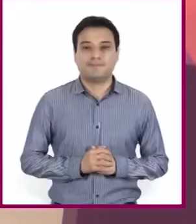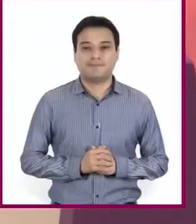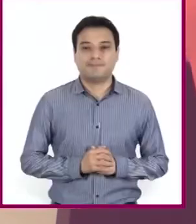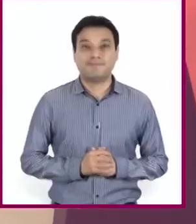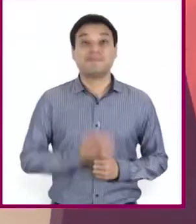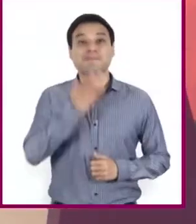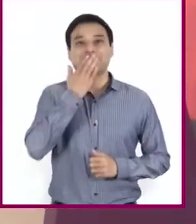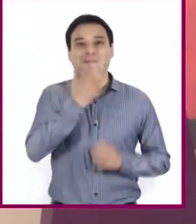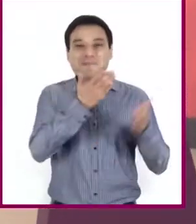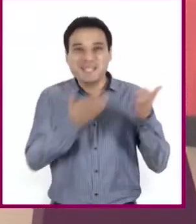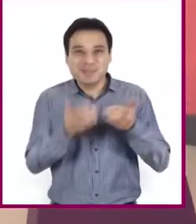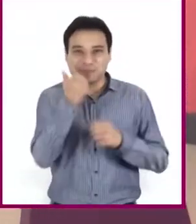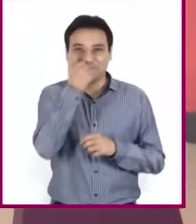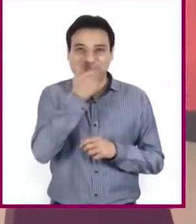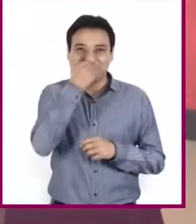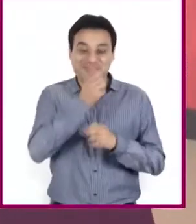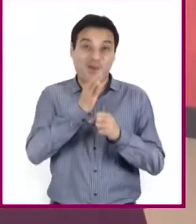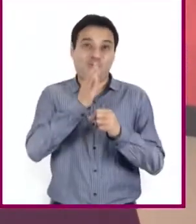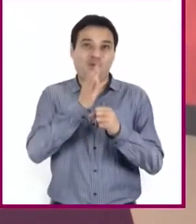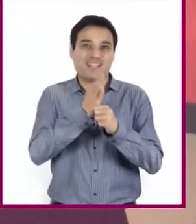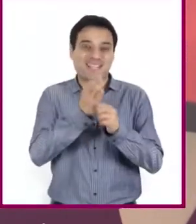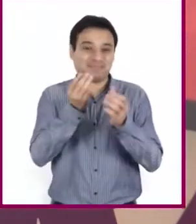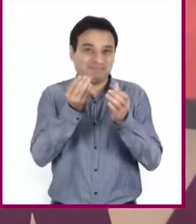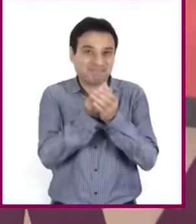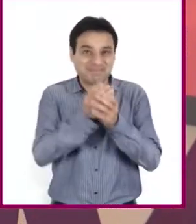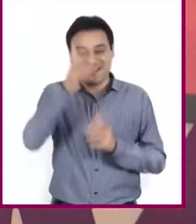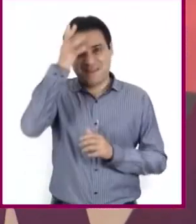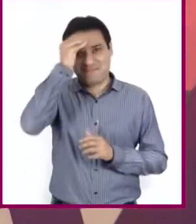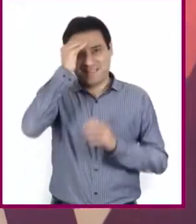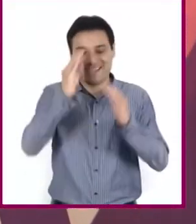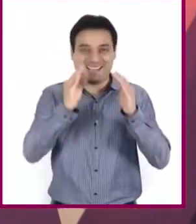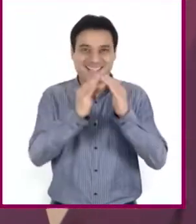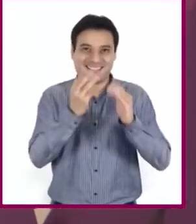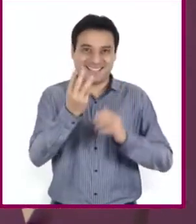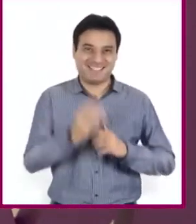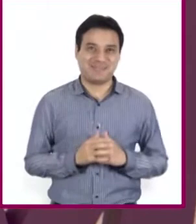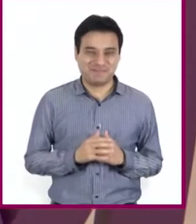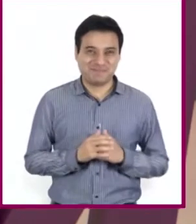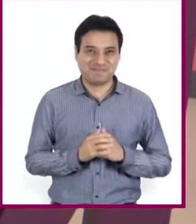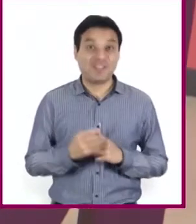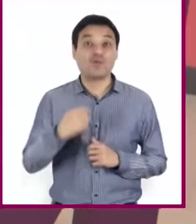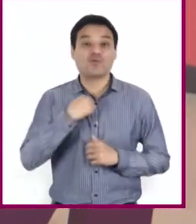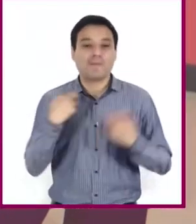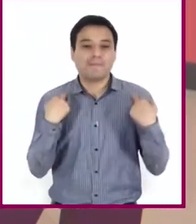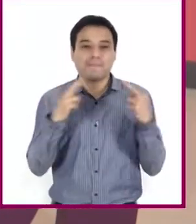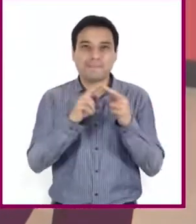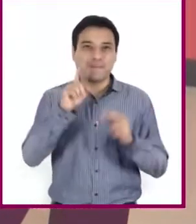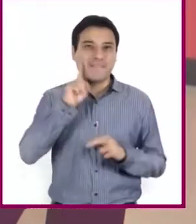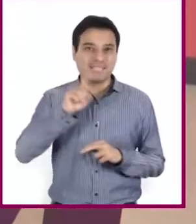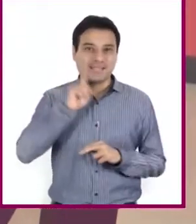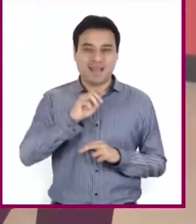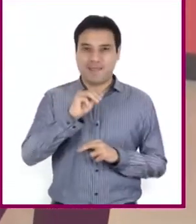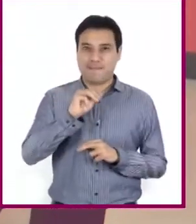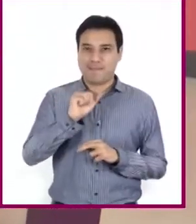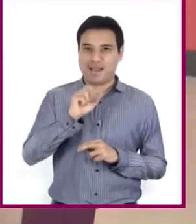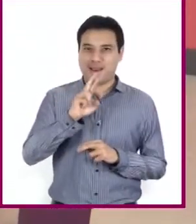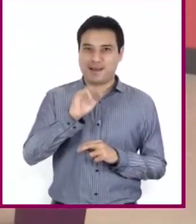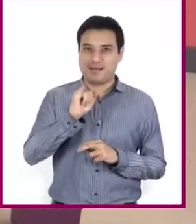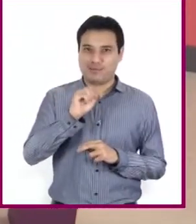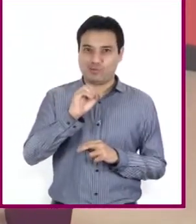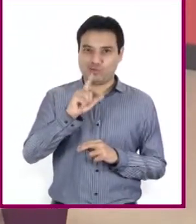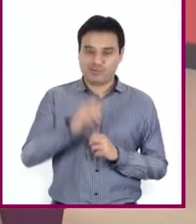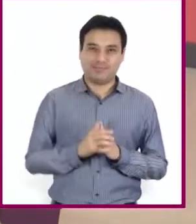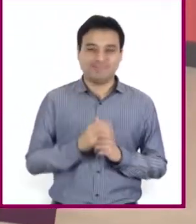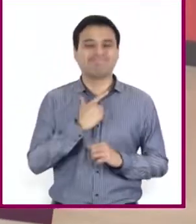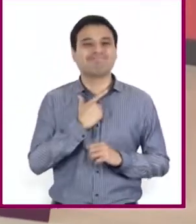Bienvenidas y bienvenidos a esta emisión de la estrategia Aprende en Casa 3. Yo soy la maestra Marisol Salgado Mendoza.